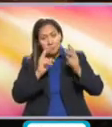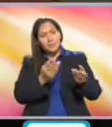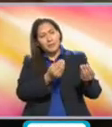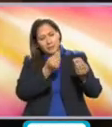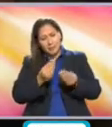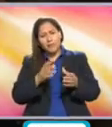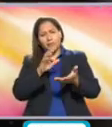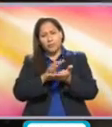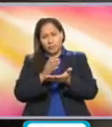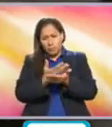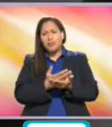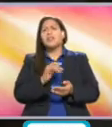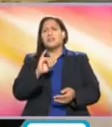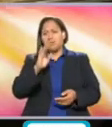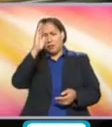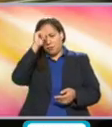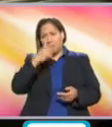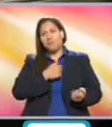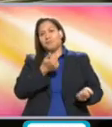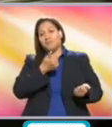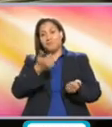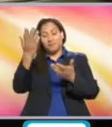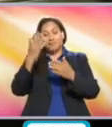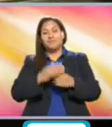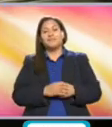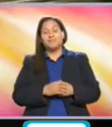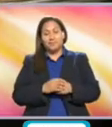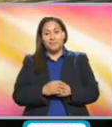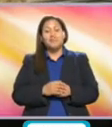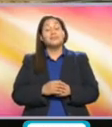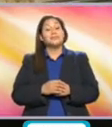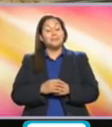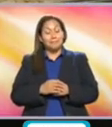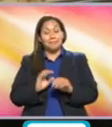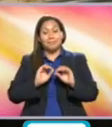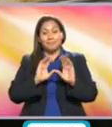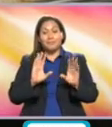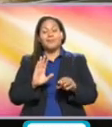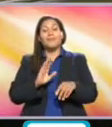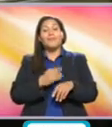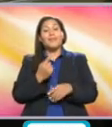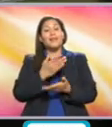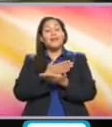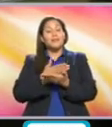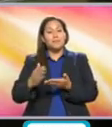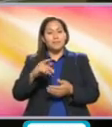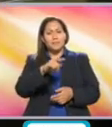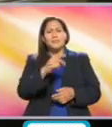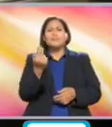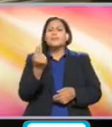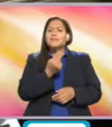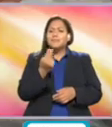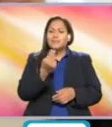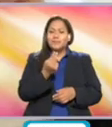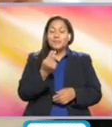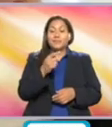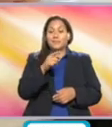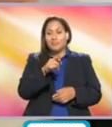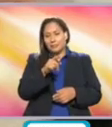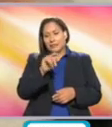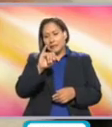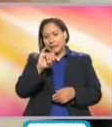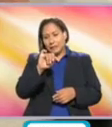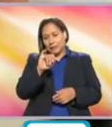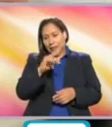con mucho gusto se las llevo hasta donde, no me diga, hasta donde pueda llevarla, ¿eh? Claro, porque además pues se requiere, no nada más,